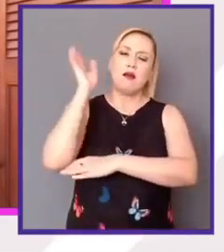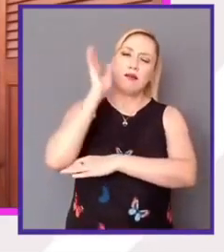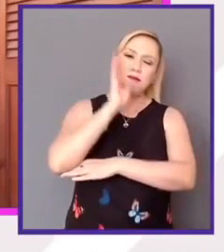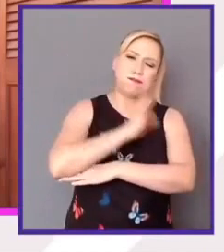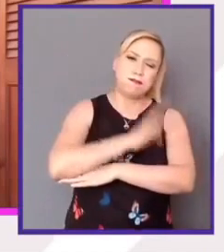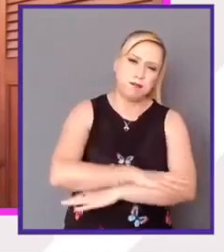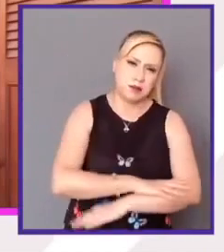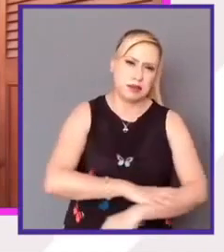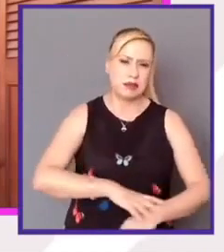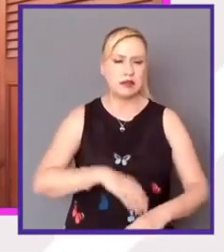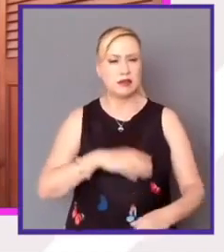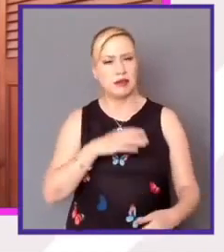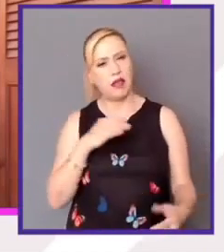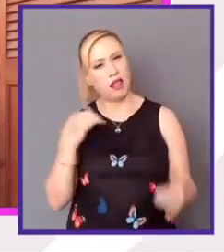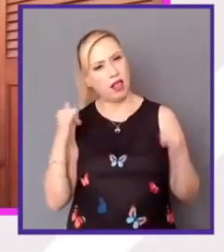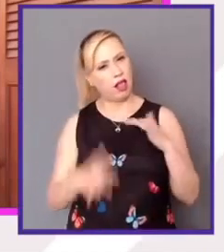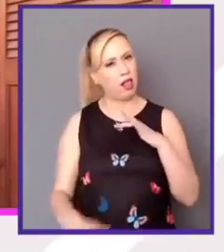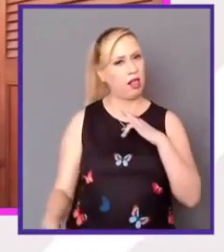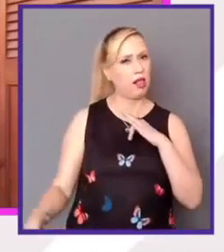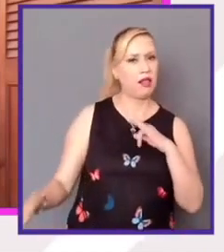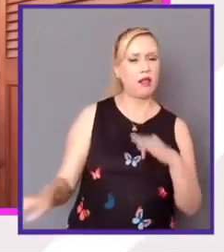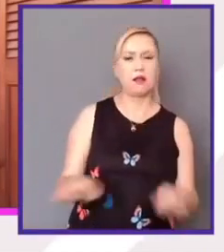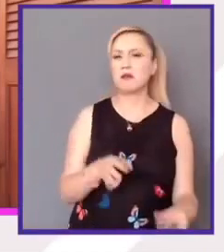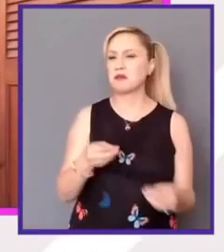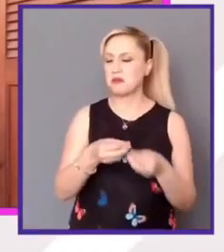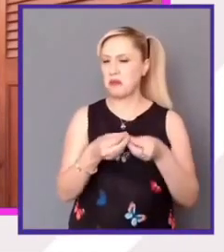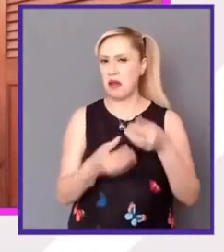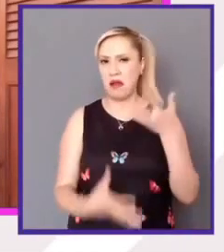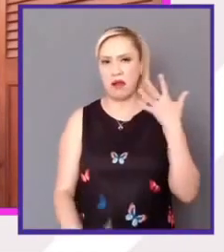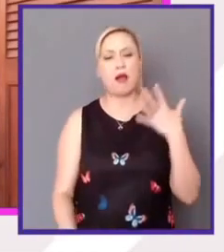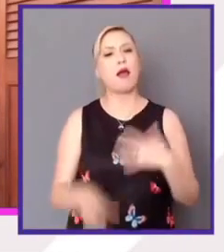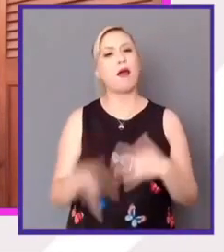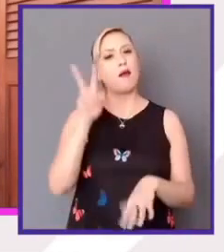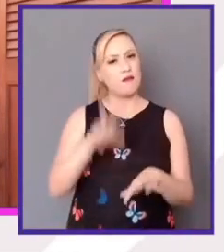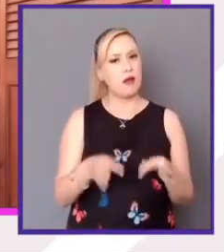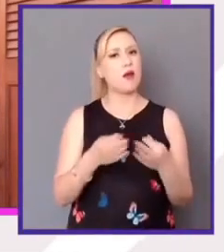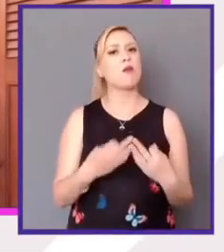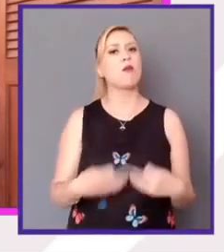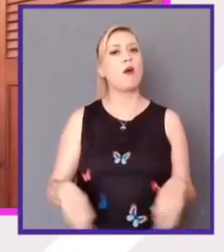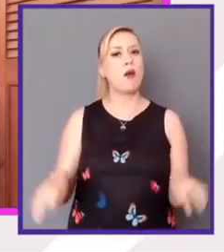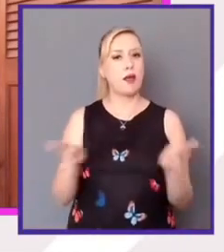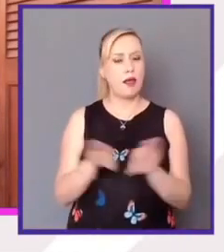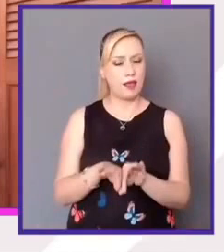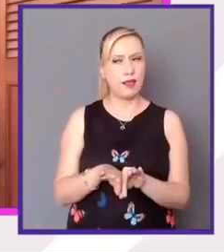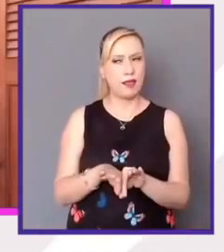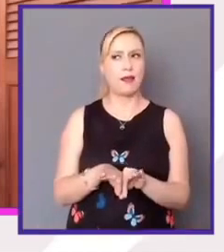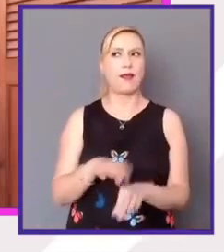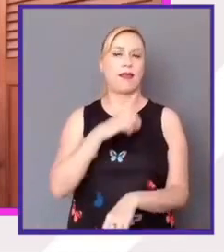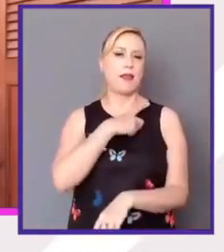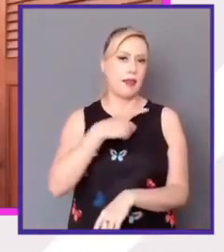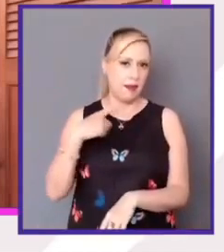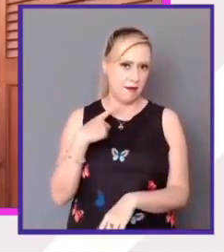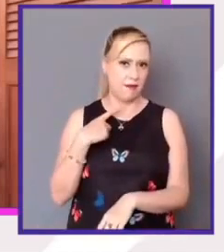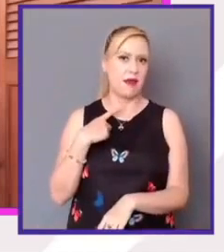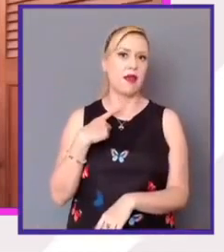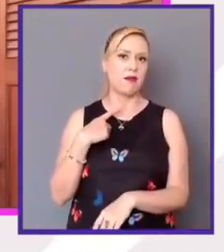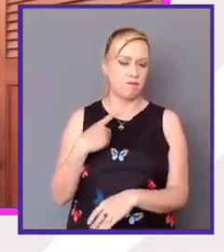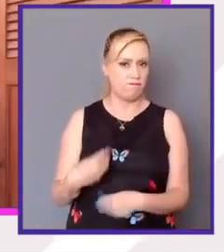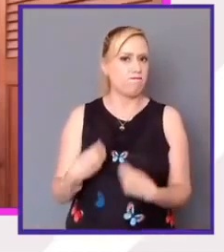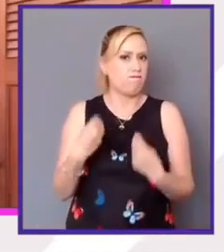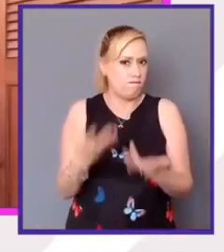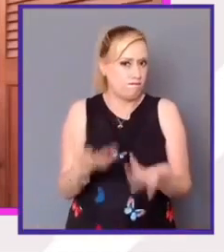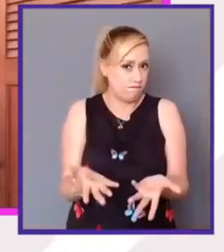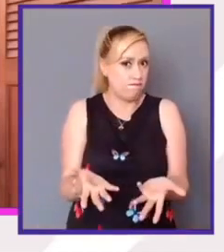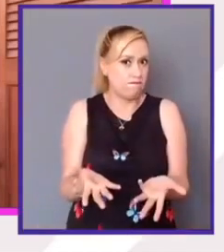sectores de servicios, pero se pueden enumerar un montón. Entonces es bien importante que, pues algo que ya tendría que estar garantizado es